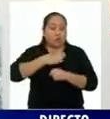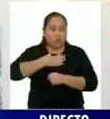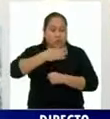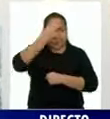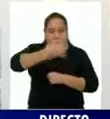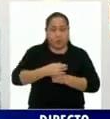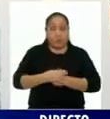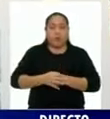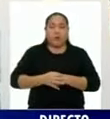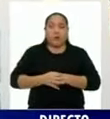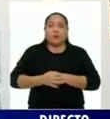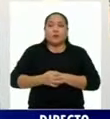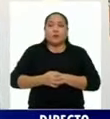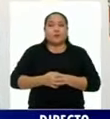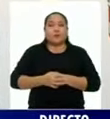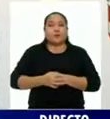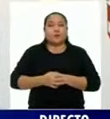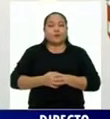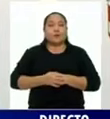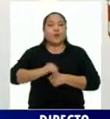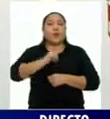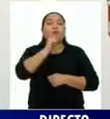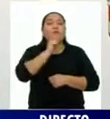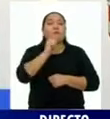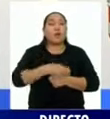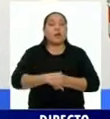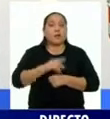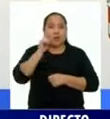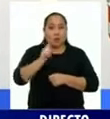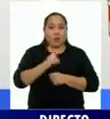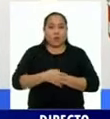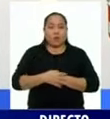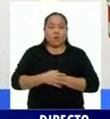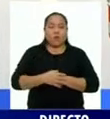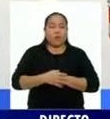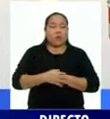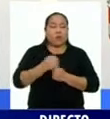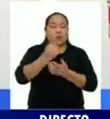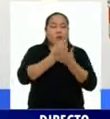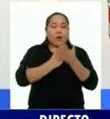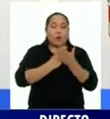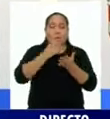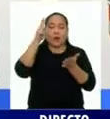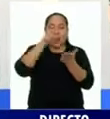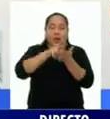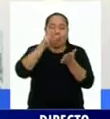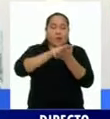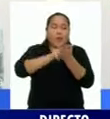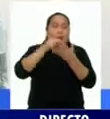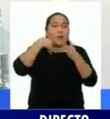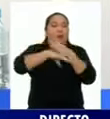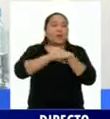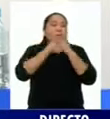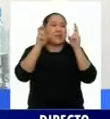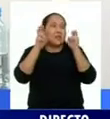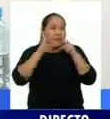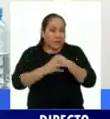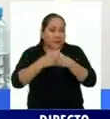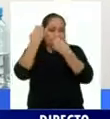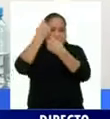propia la falta de un sustento apropiado en términos económicos de las